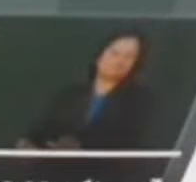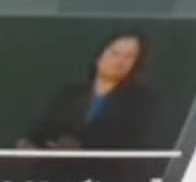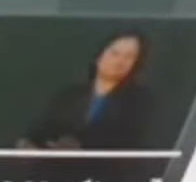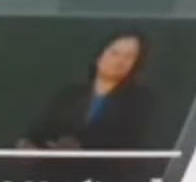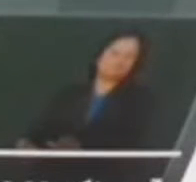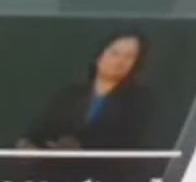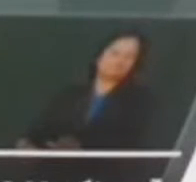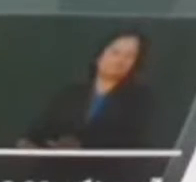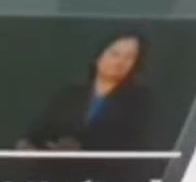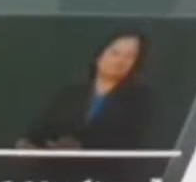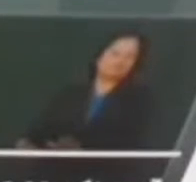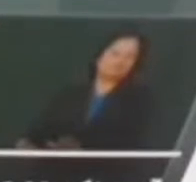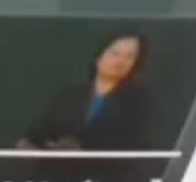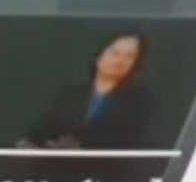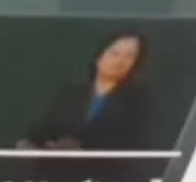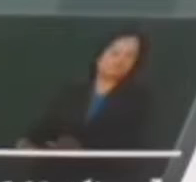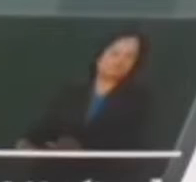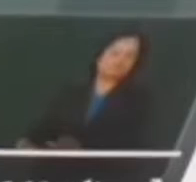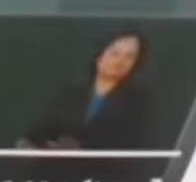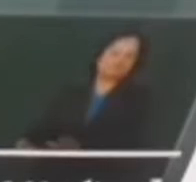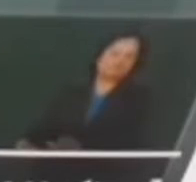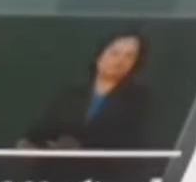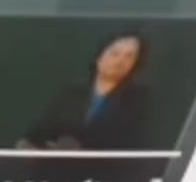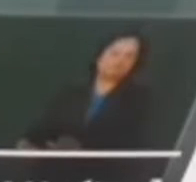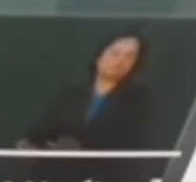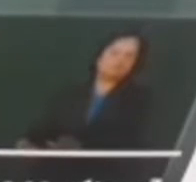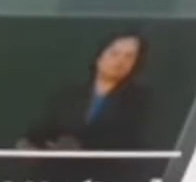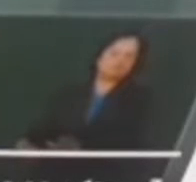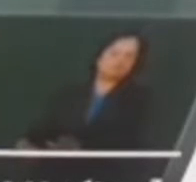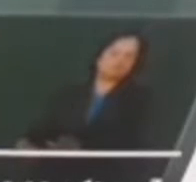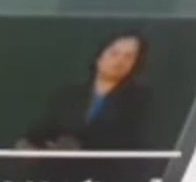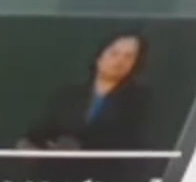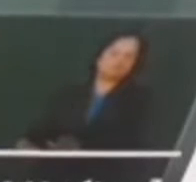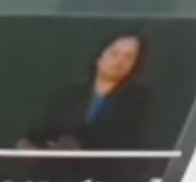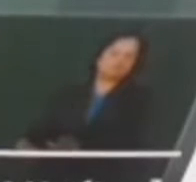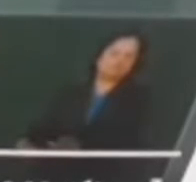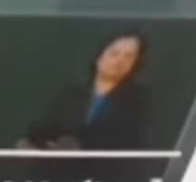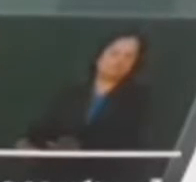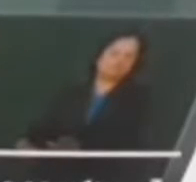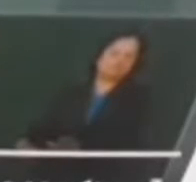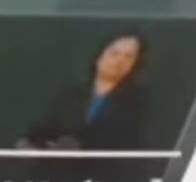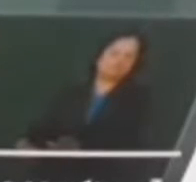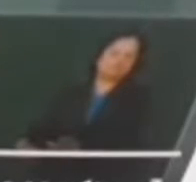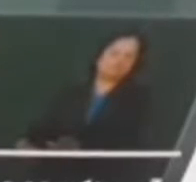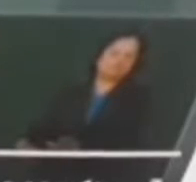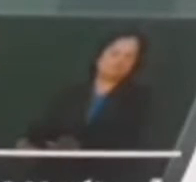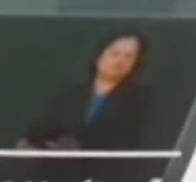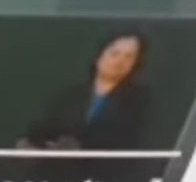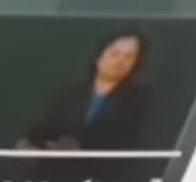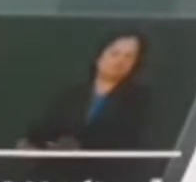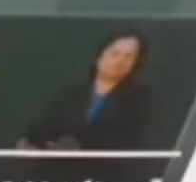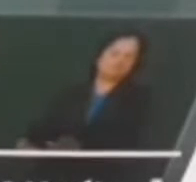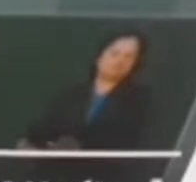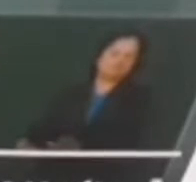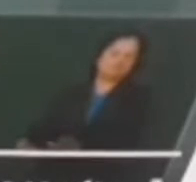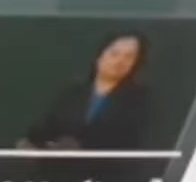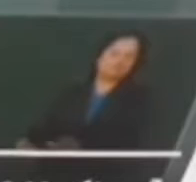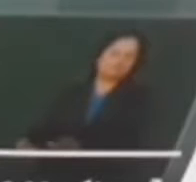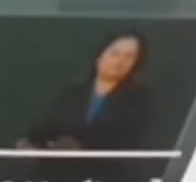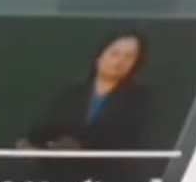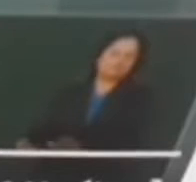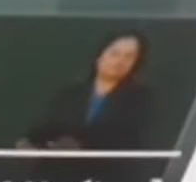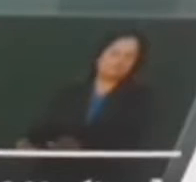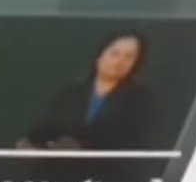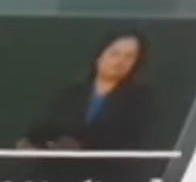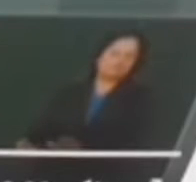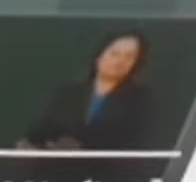Bueno, compas, ya escucharon los pretextos del güey este. Y ahorita les explico por qué pongo ese título de